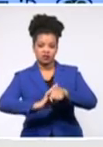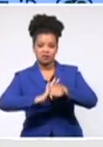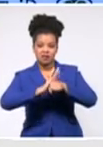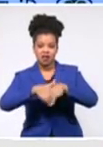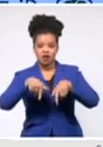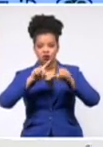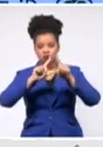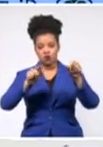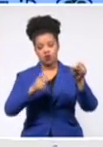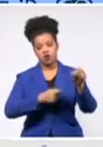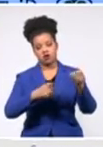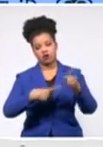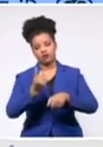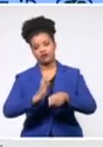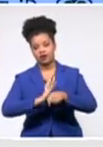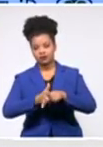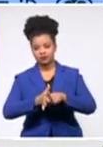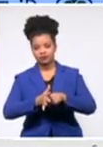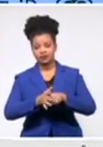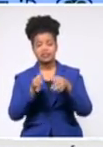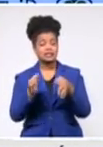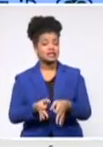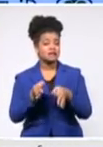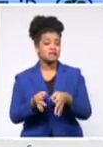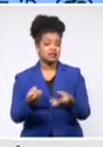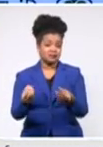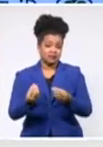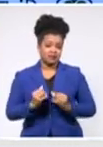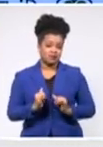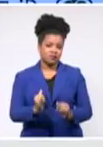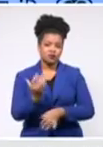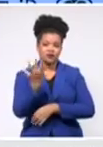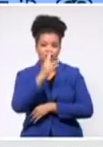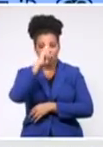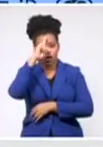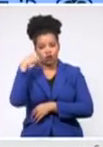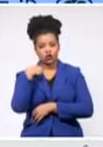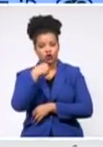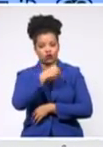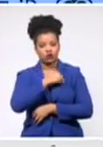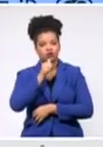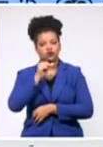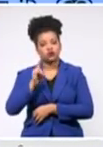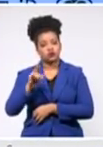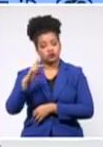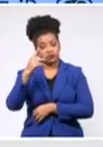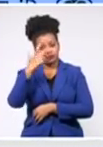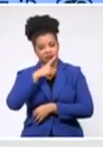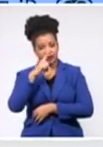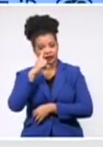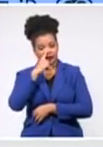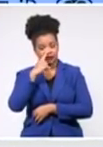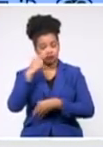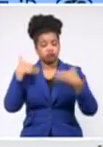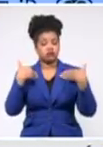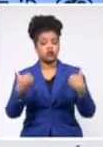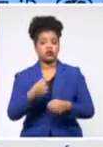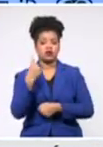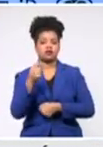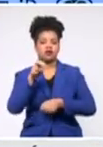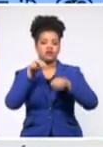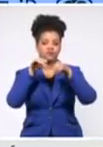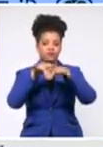a la COVID-19. Nos acompaña, como ya es habitual, el doctor Francisco Durán García, director nacional de Epidemiología del